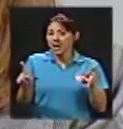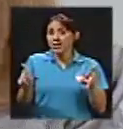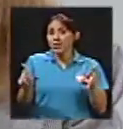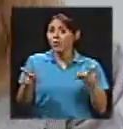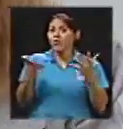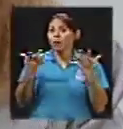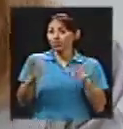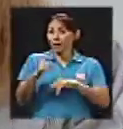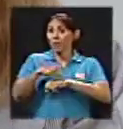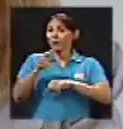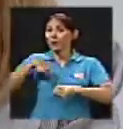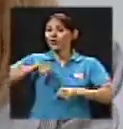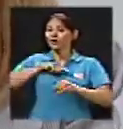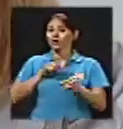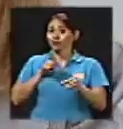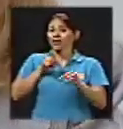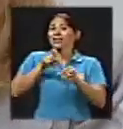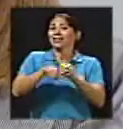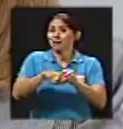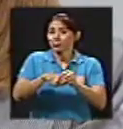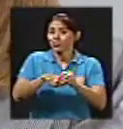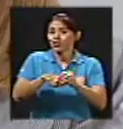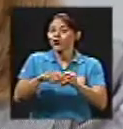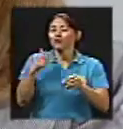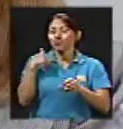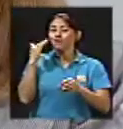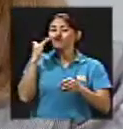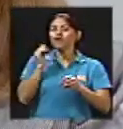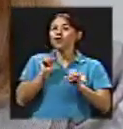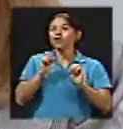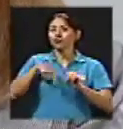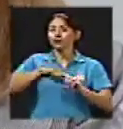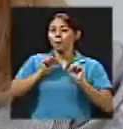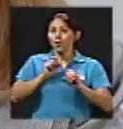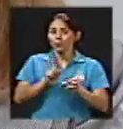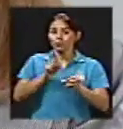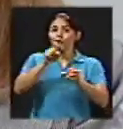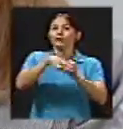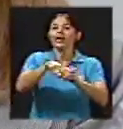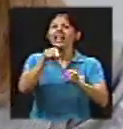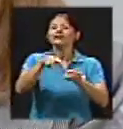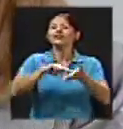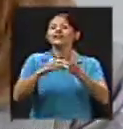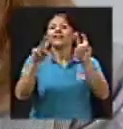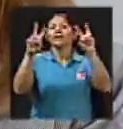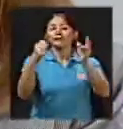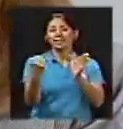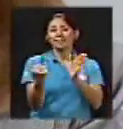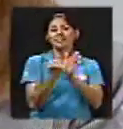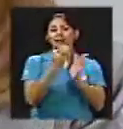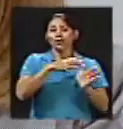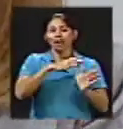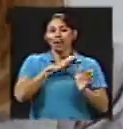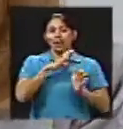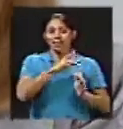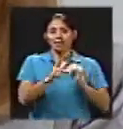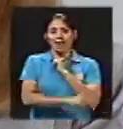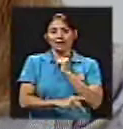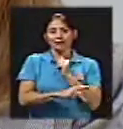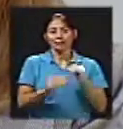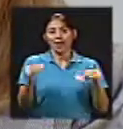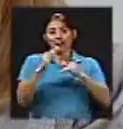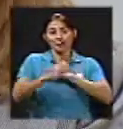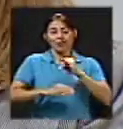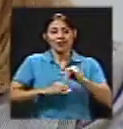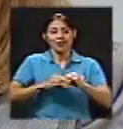que ingresemos, y yo confío que vamos a poder hacerlo, esto se va a convertir en un sello de calidad del país a nivel internacional, donde ser miembro